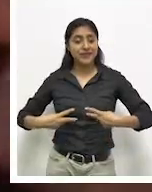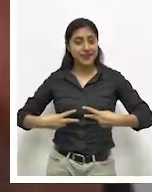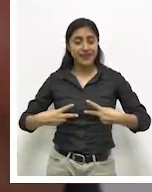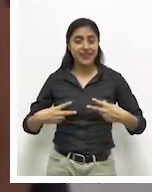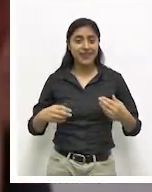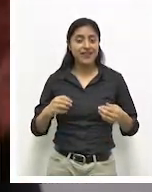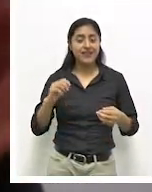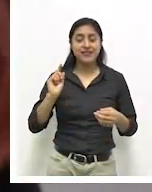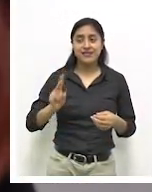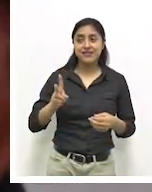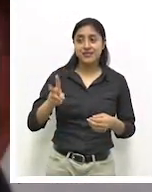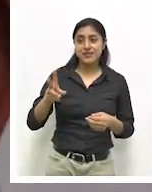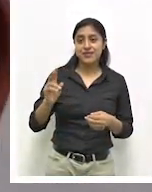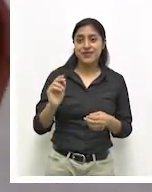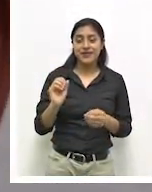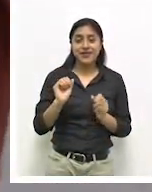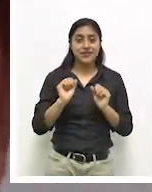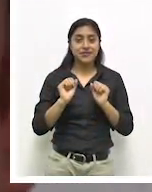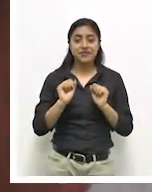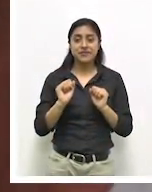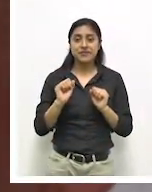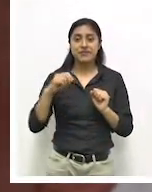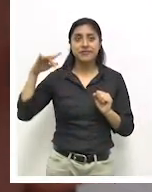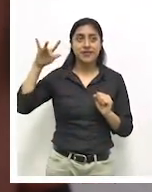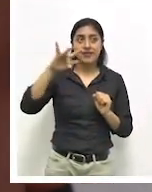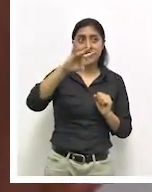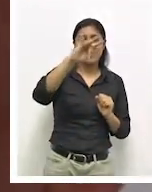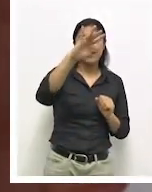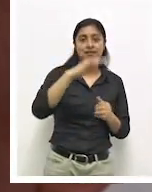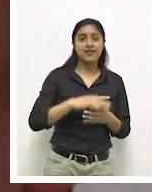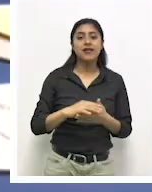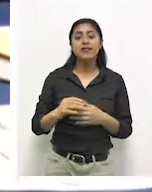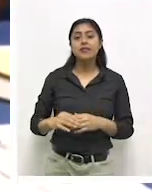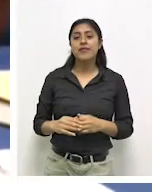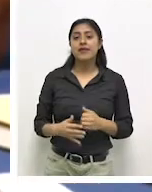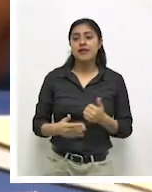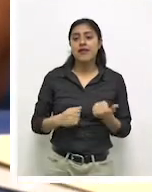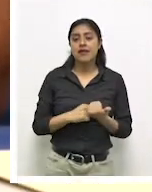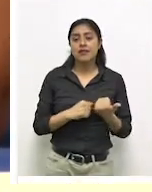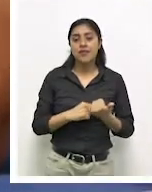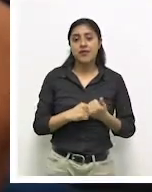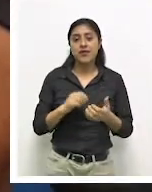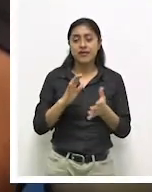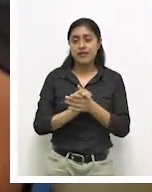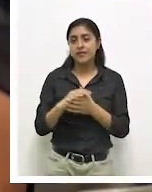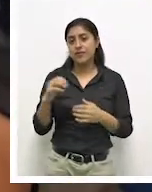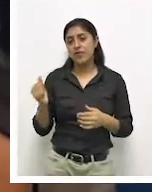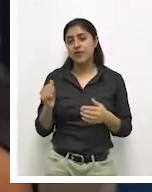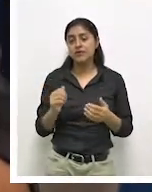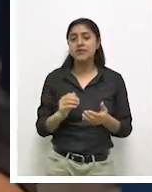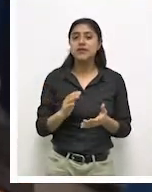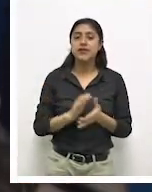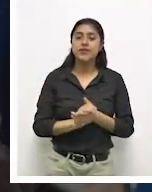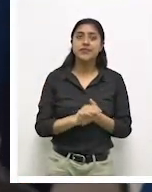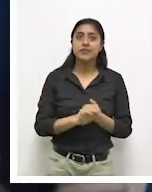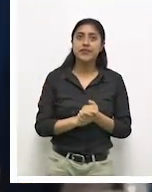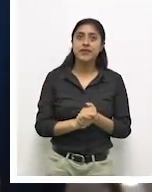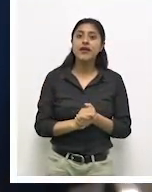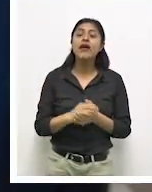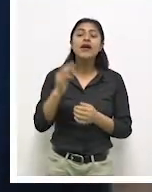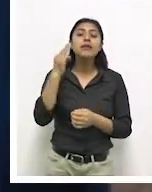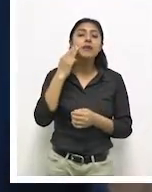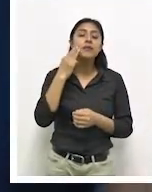sacrificio valía la pena para ayudar a su mamá y posteriormente para apoyar a su esposa e hijos.